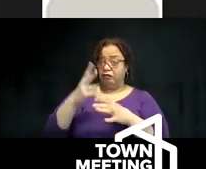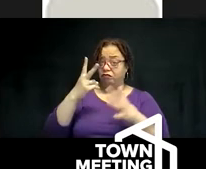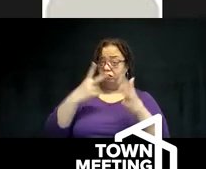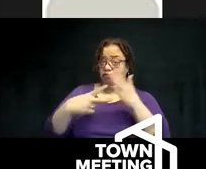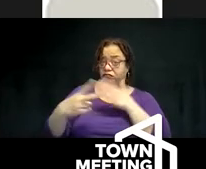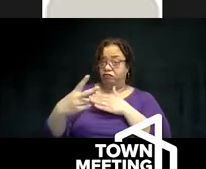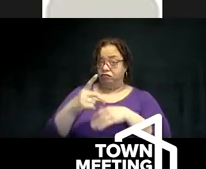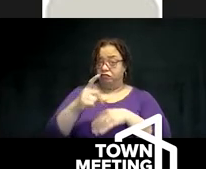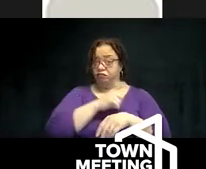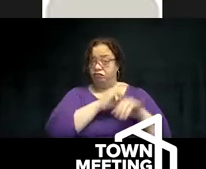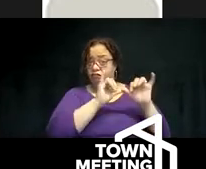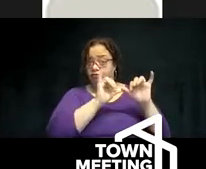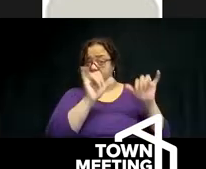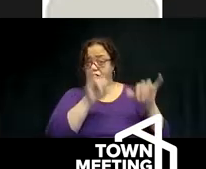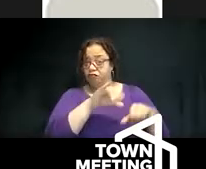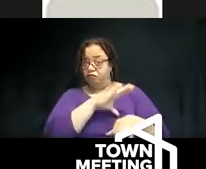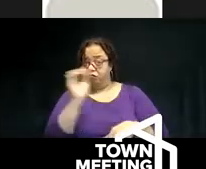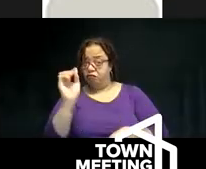para monitorear,